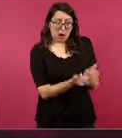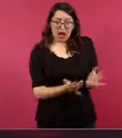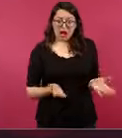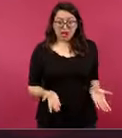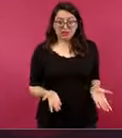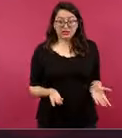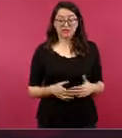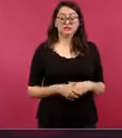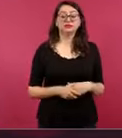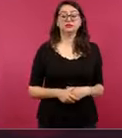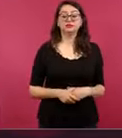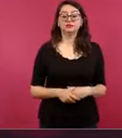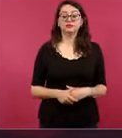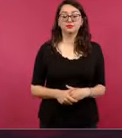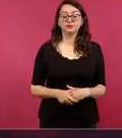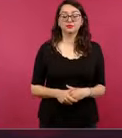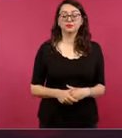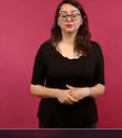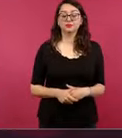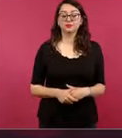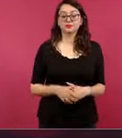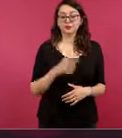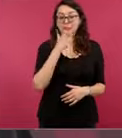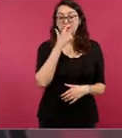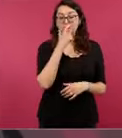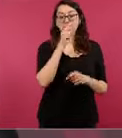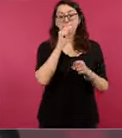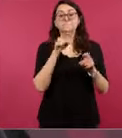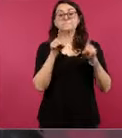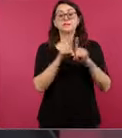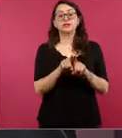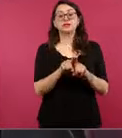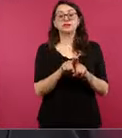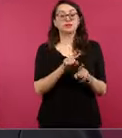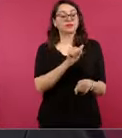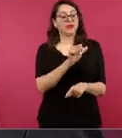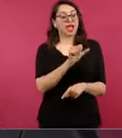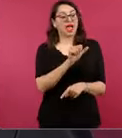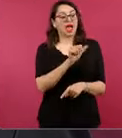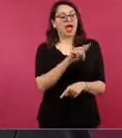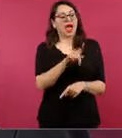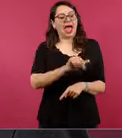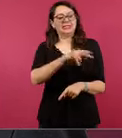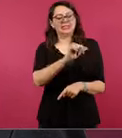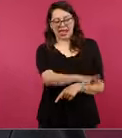saben que el secretario de Hacienda de Aznar luego fue del Fondo Monetario Internacional